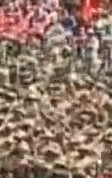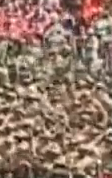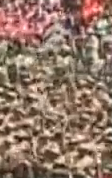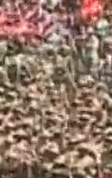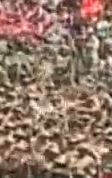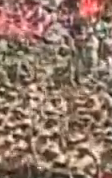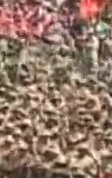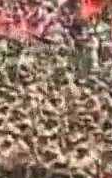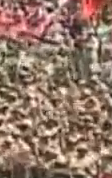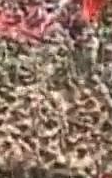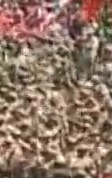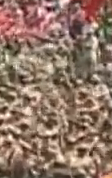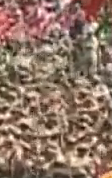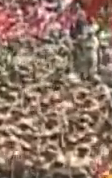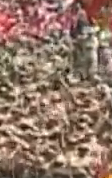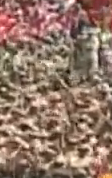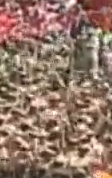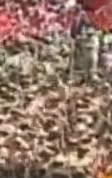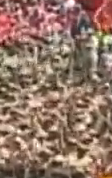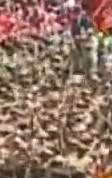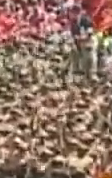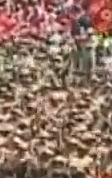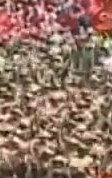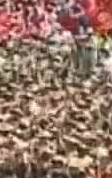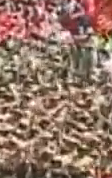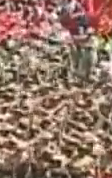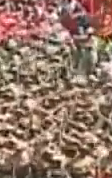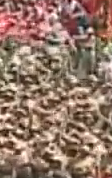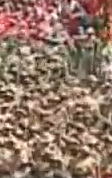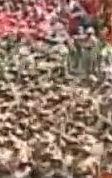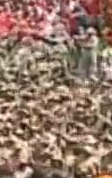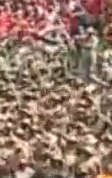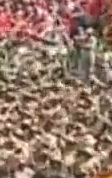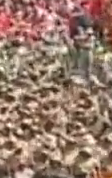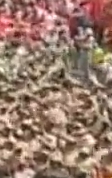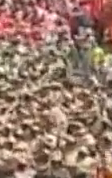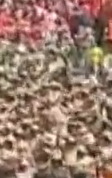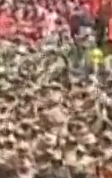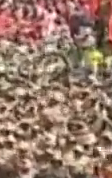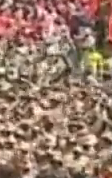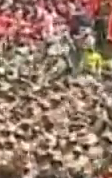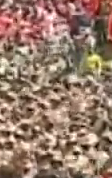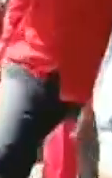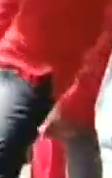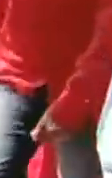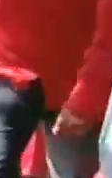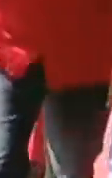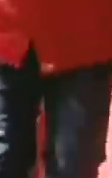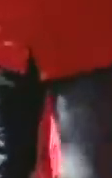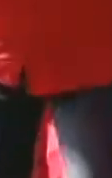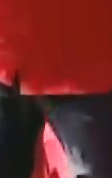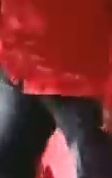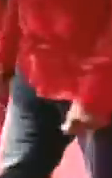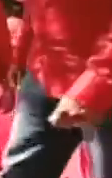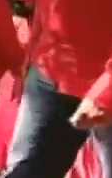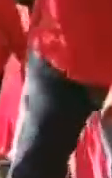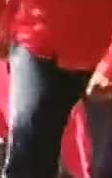Venezuela. 20 años de dignidad patria, de un espíritu irreductible y de luchas antiimperialistas en